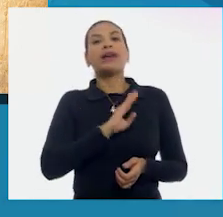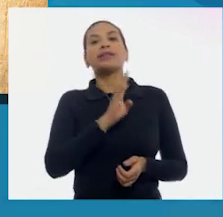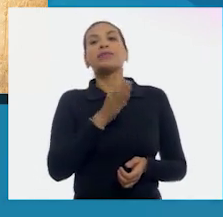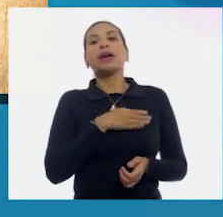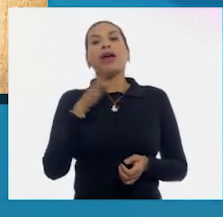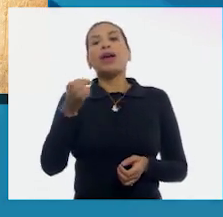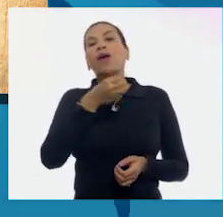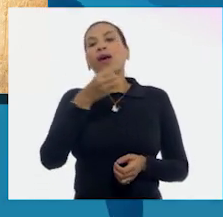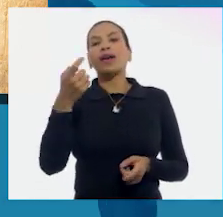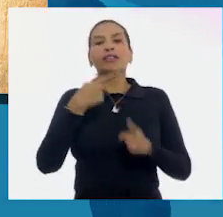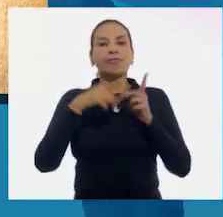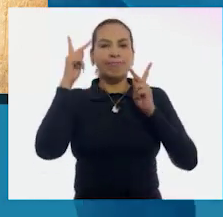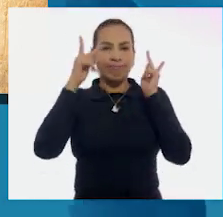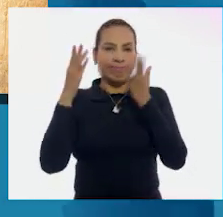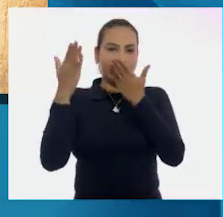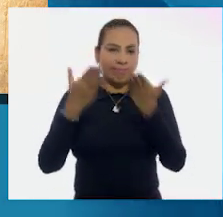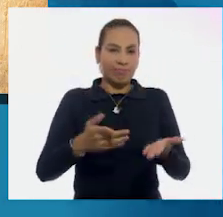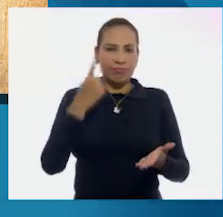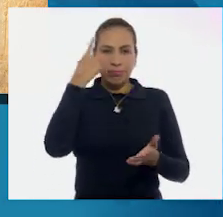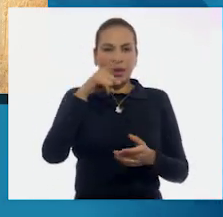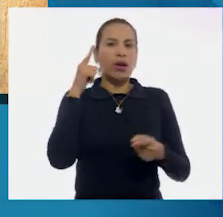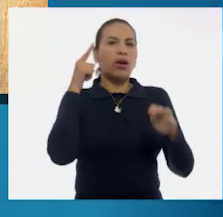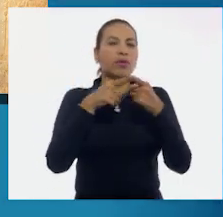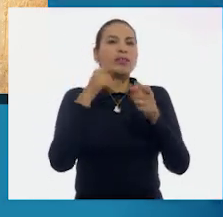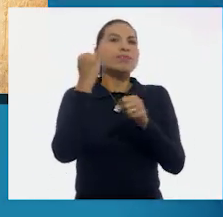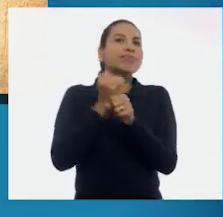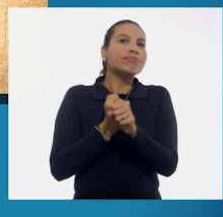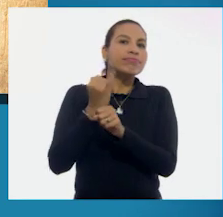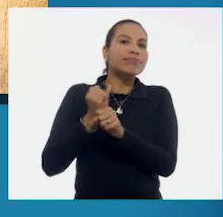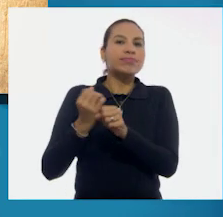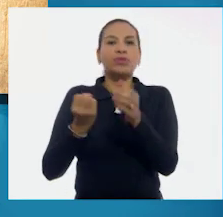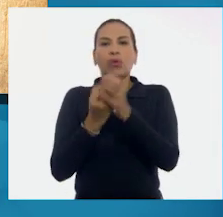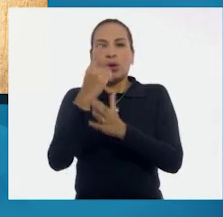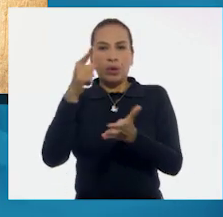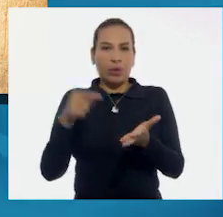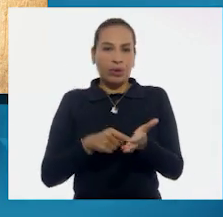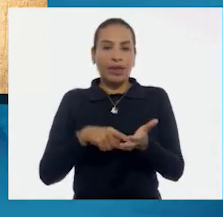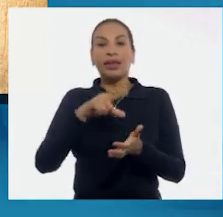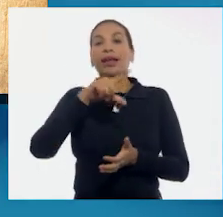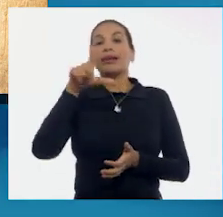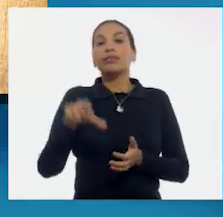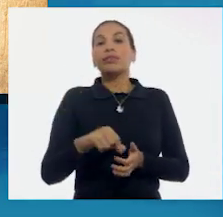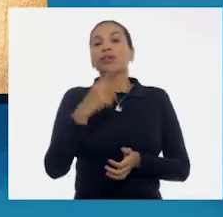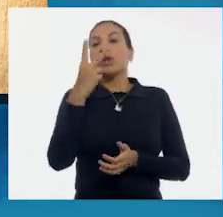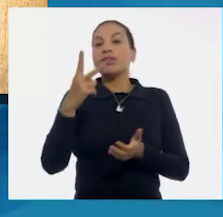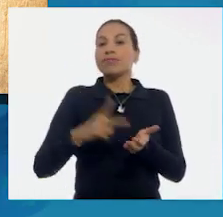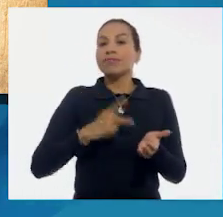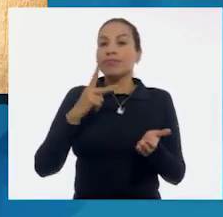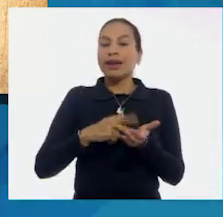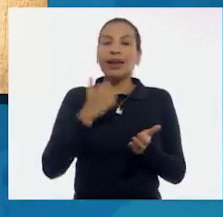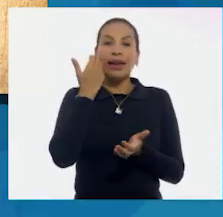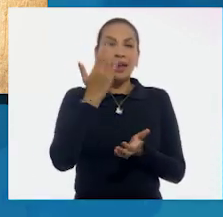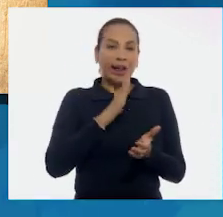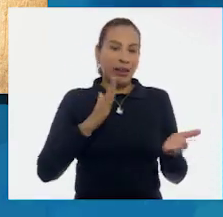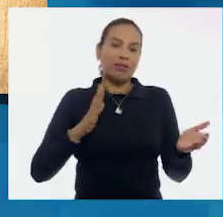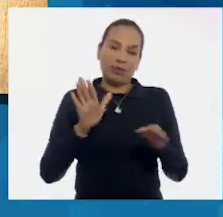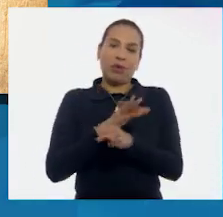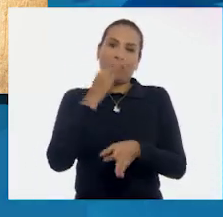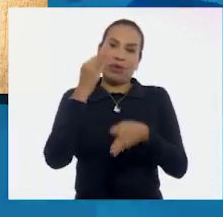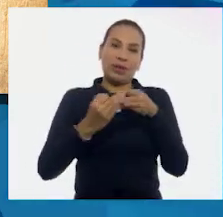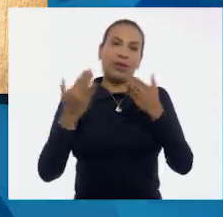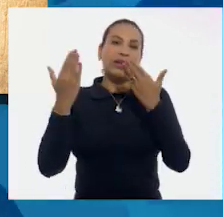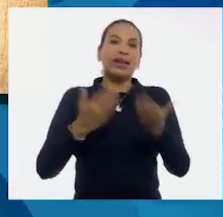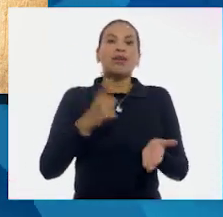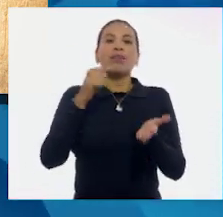españoles organizaron expediciones con el objetivo de explorar nuevos territorios. Después de 2 intentos, finalmente arribó